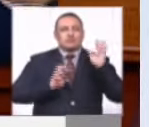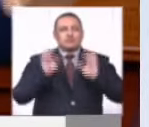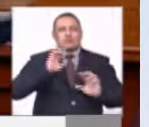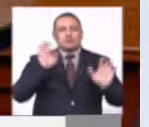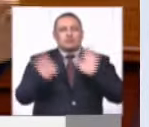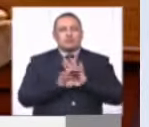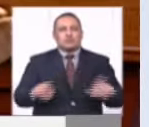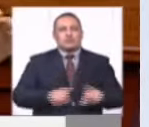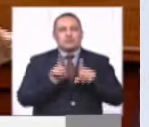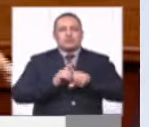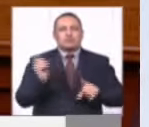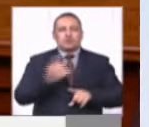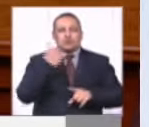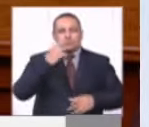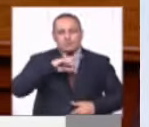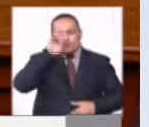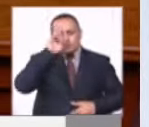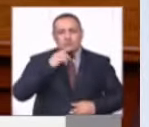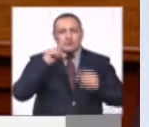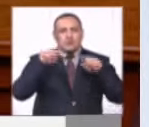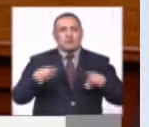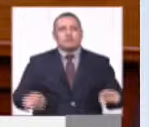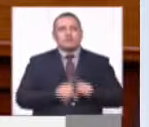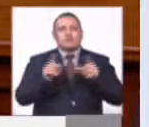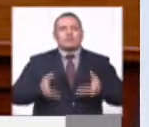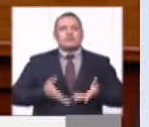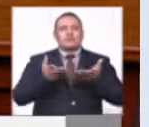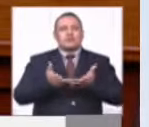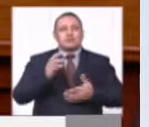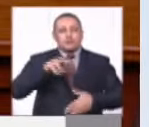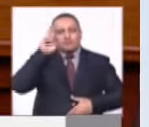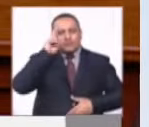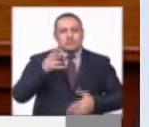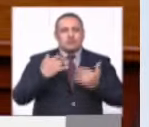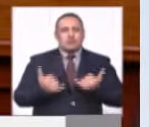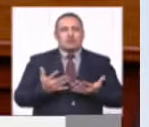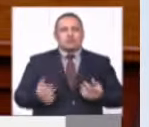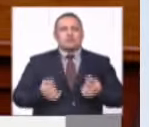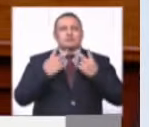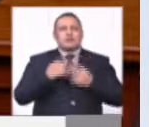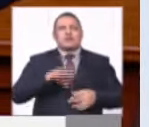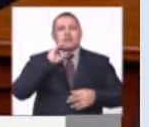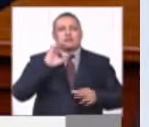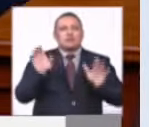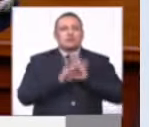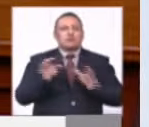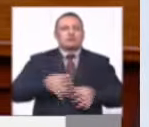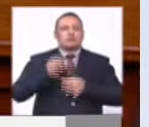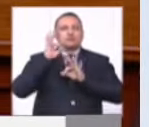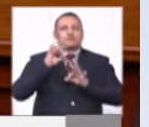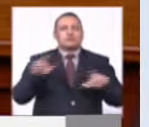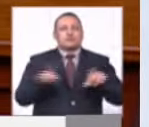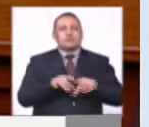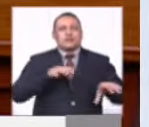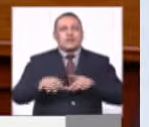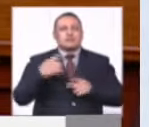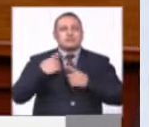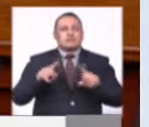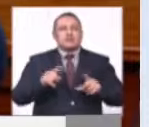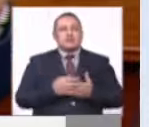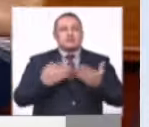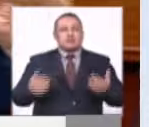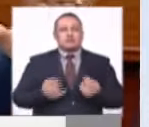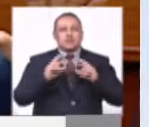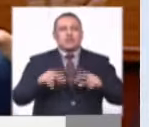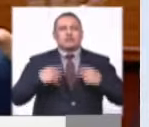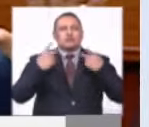lo que se hace en el país. Ellos le van a dar la confianza el día de hoy. Dicen con el discurso y hacen otra cosa. Eso se